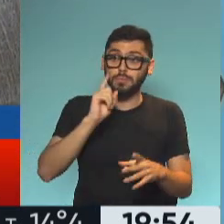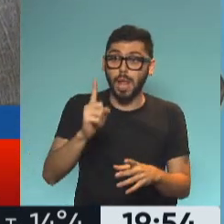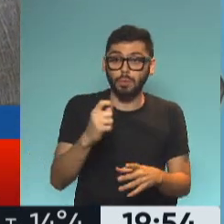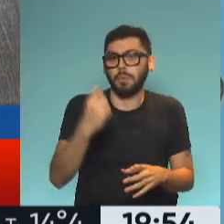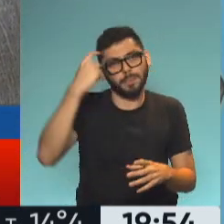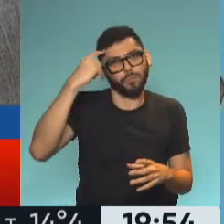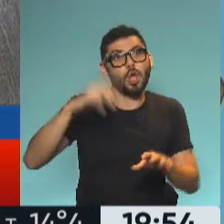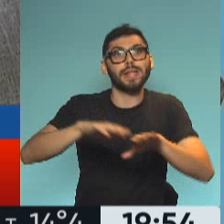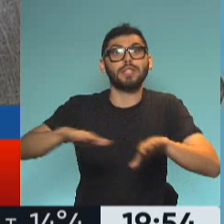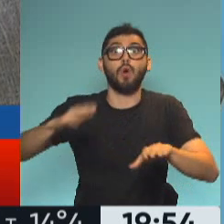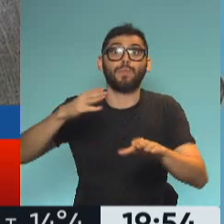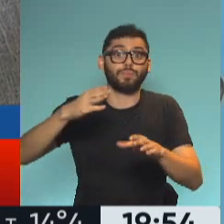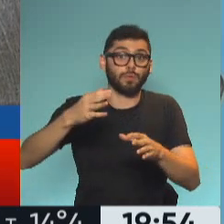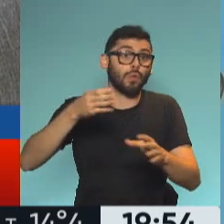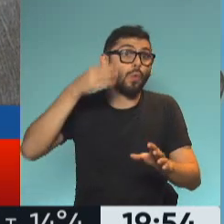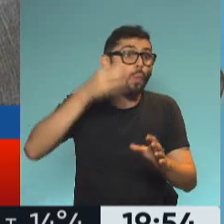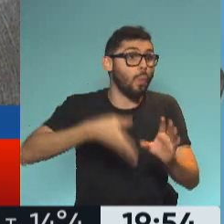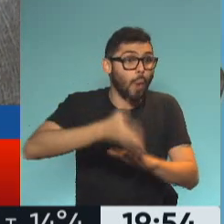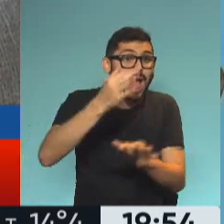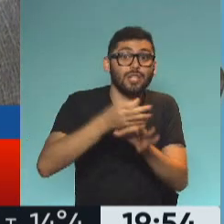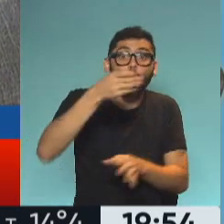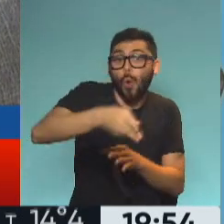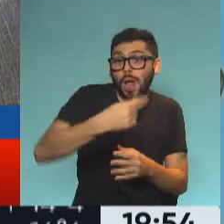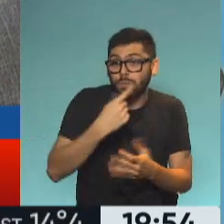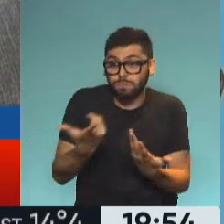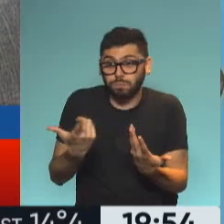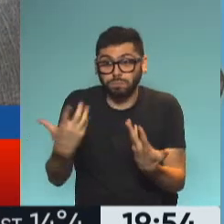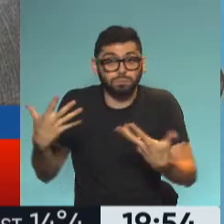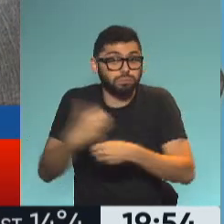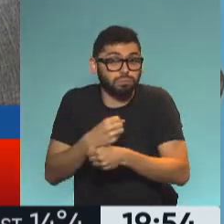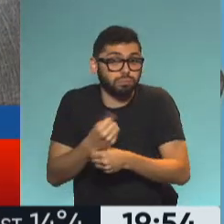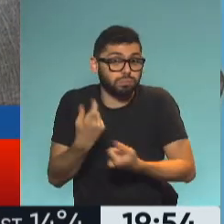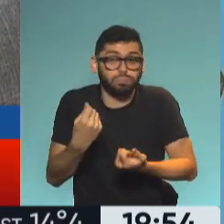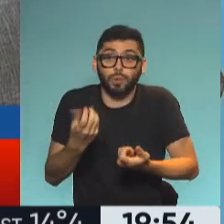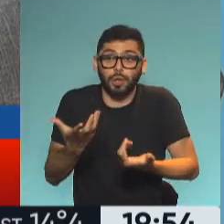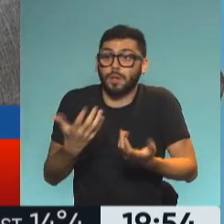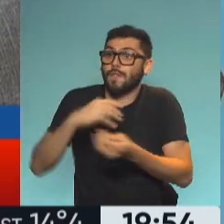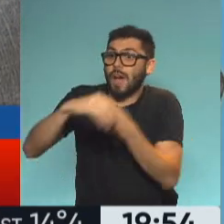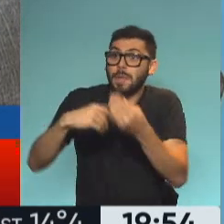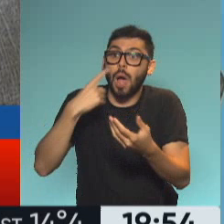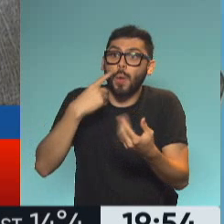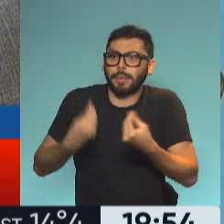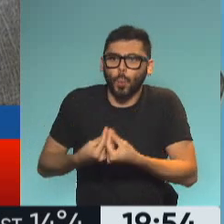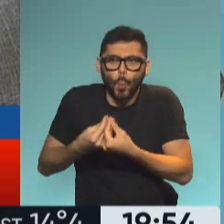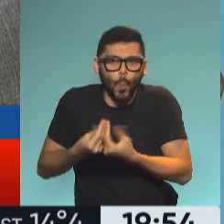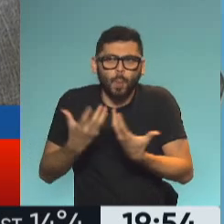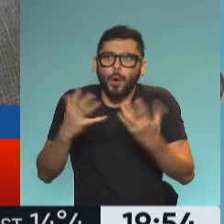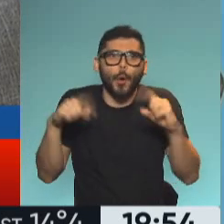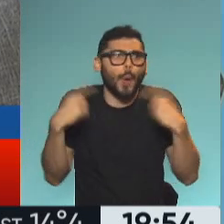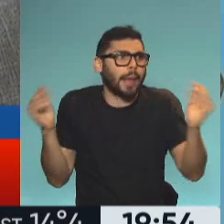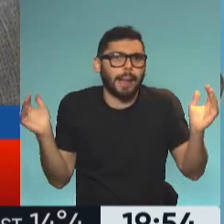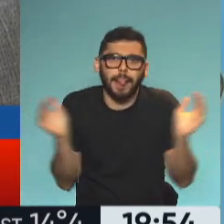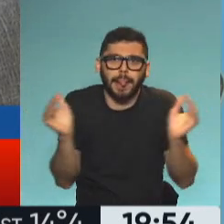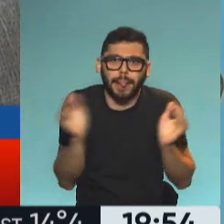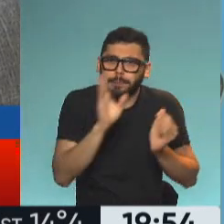los chicos y chicas que van a clases en el transporte público porque no tienen otro, en aquellas familias que viven quizás hacinadas o en lugares pequeños